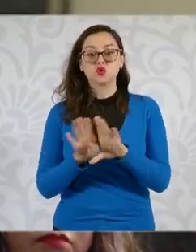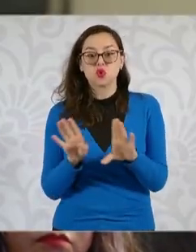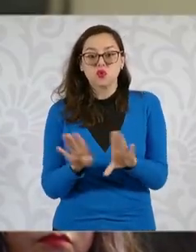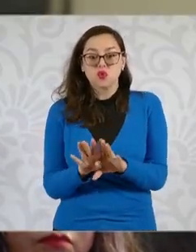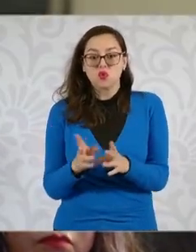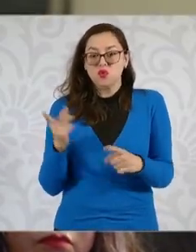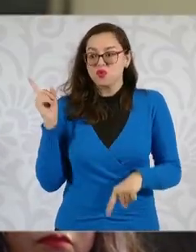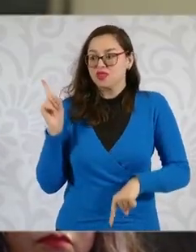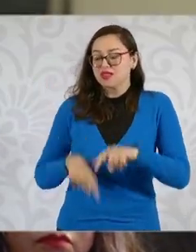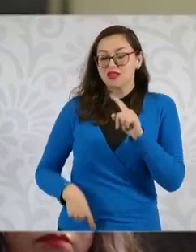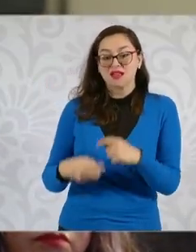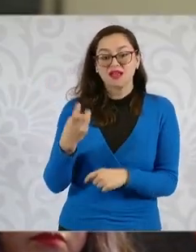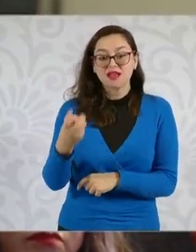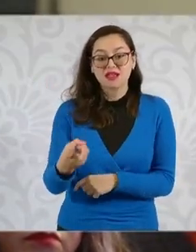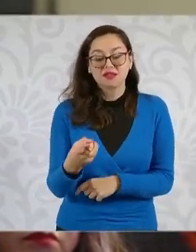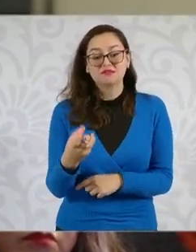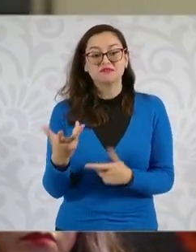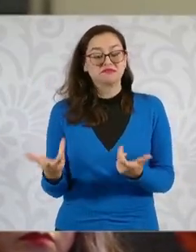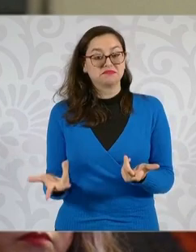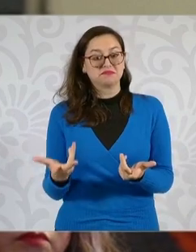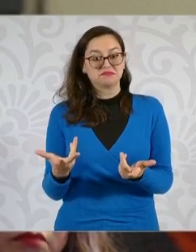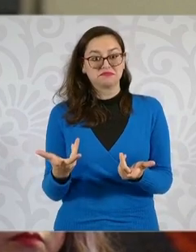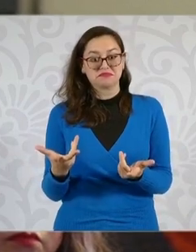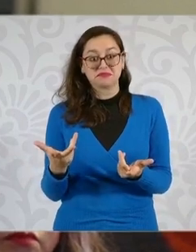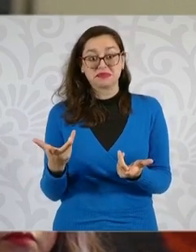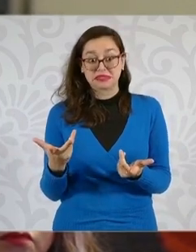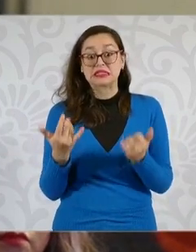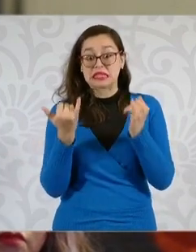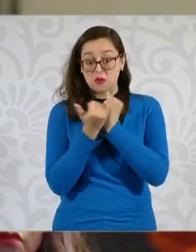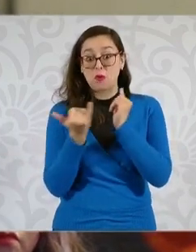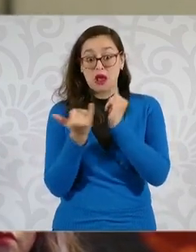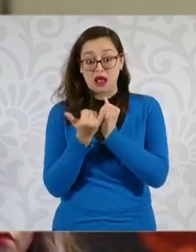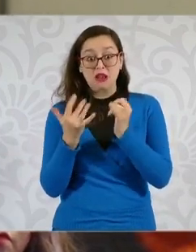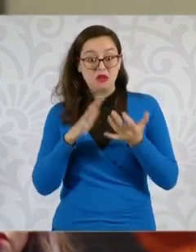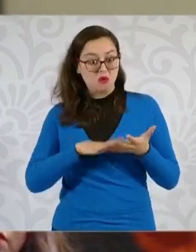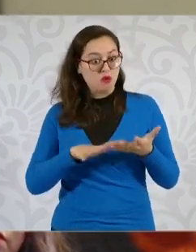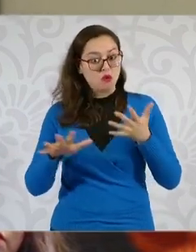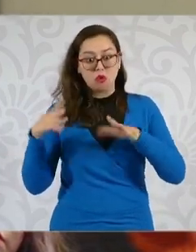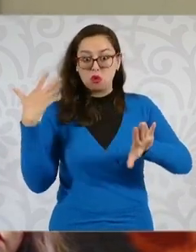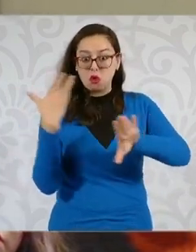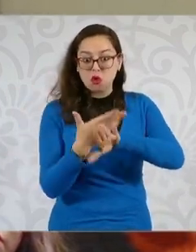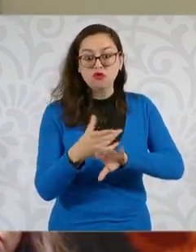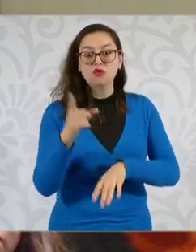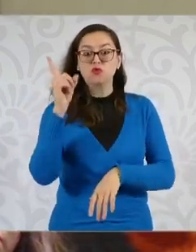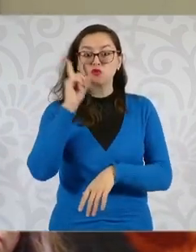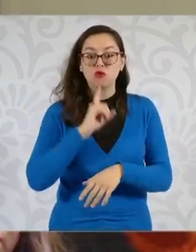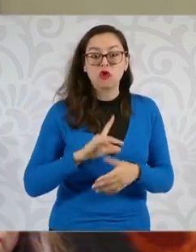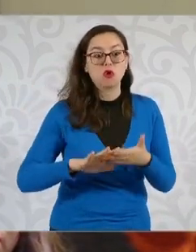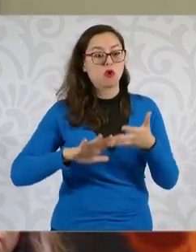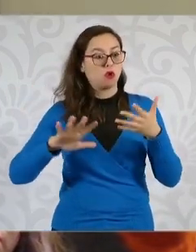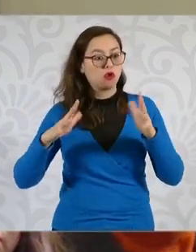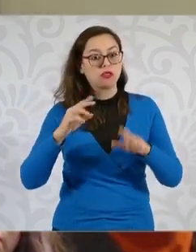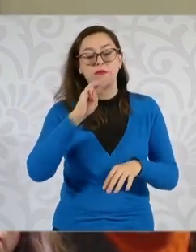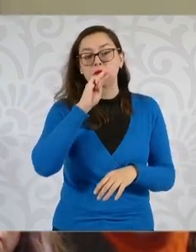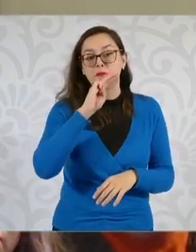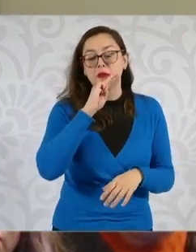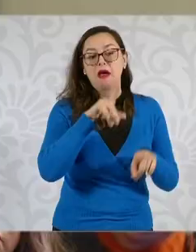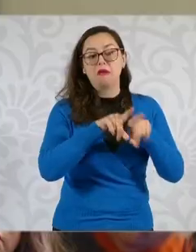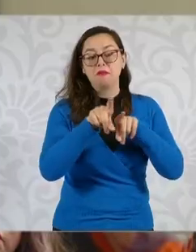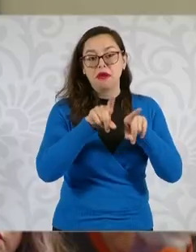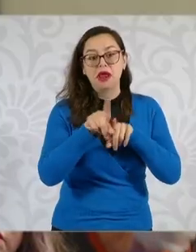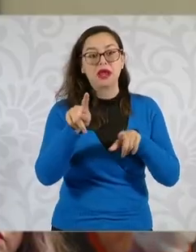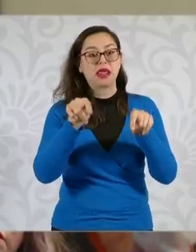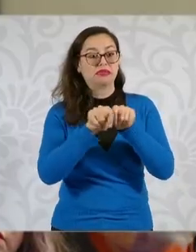como usted lo manifestó pues es contra las mujeres contra las madres contra las hermanas contra las tías etcétera que